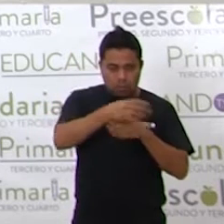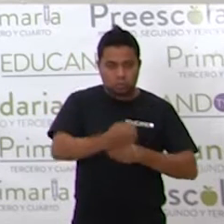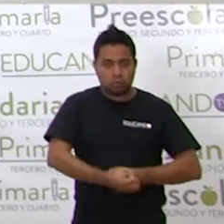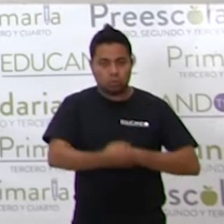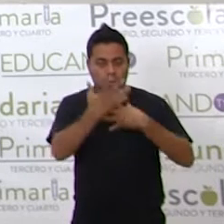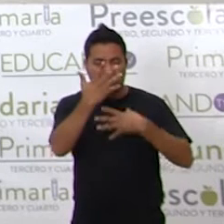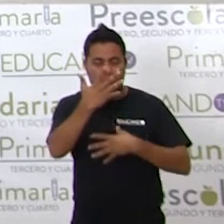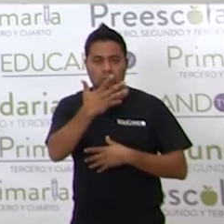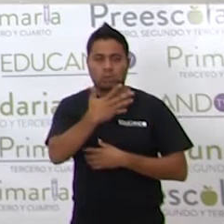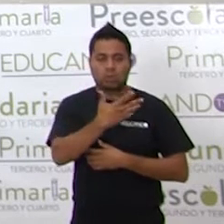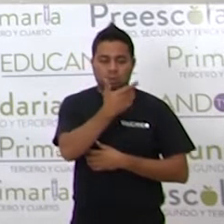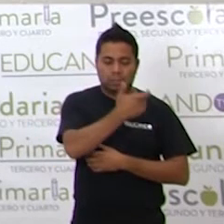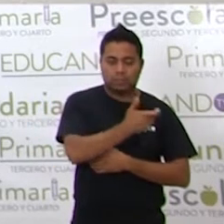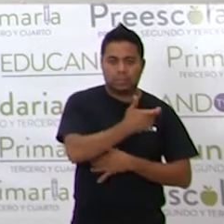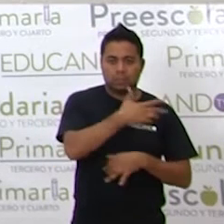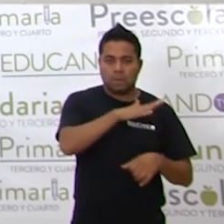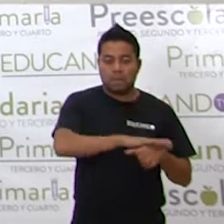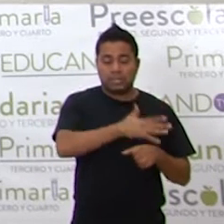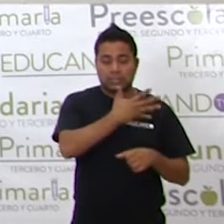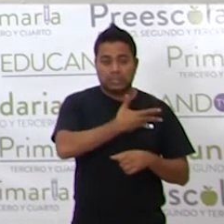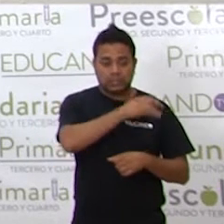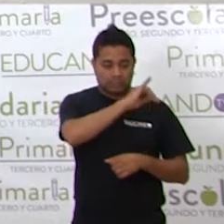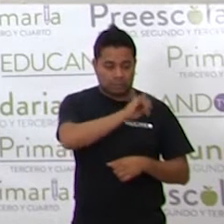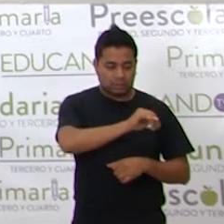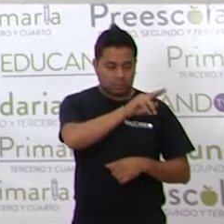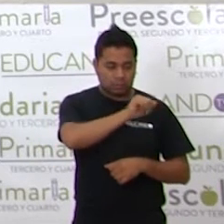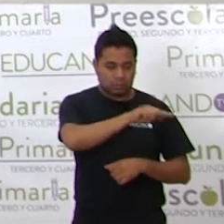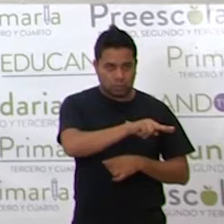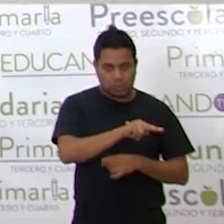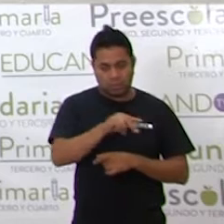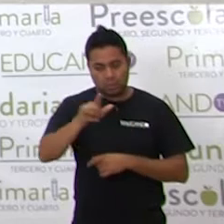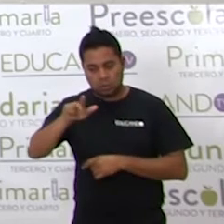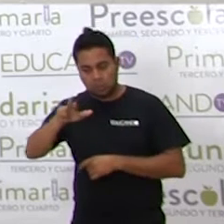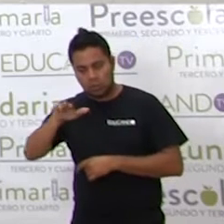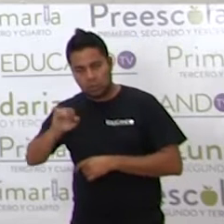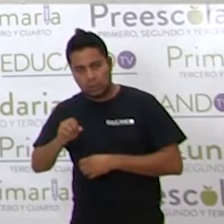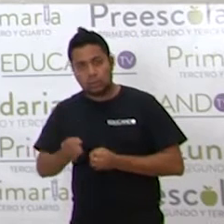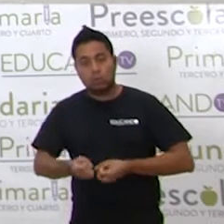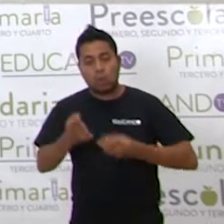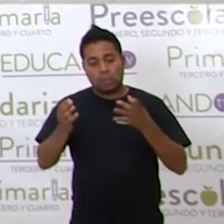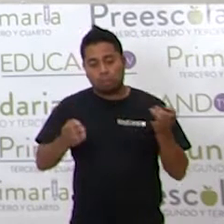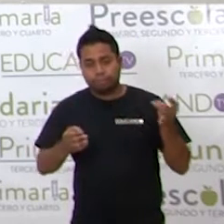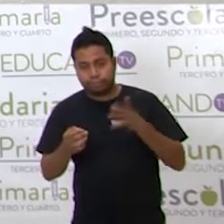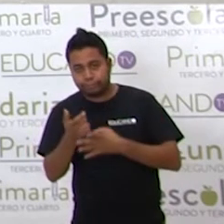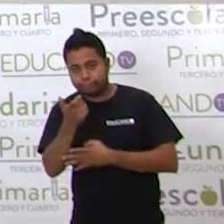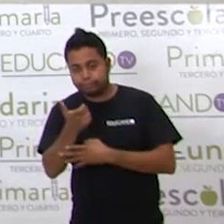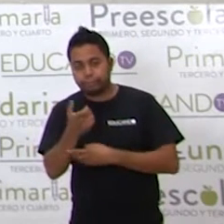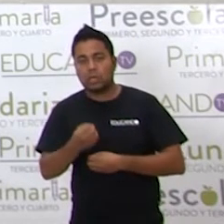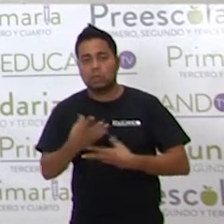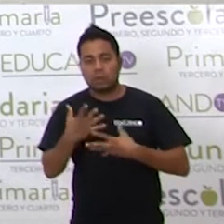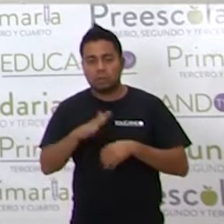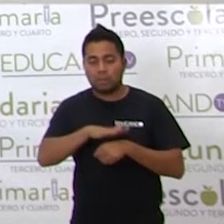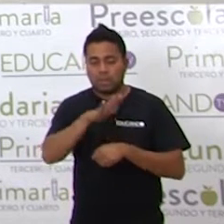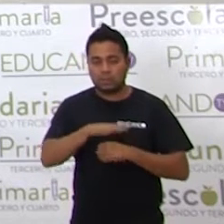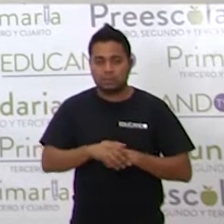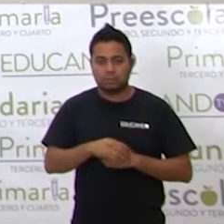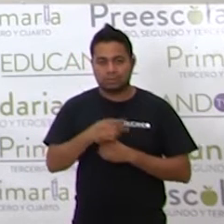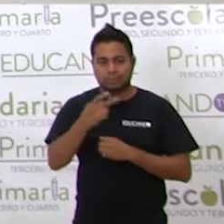tiene más? ¿Cuánto dinero más tiene Juan que Luis? Vamos a ver que aquí tenemos estas dos